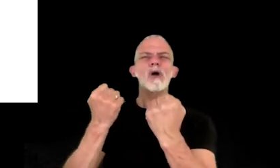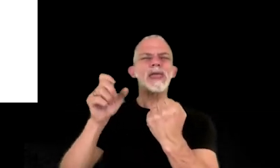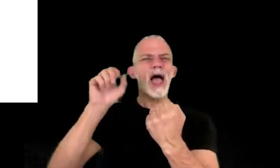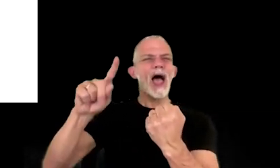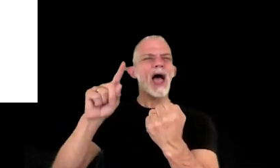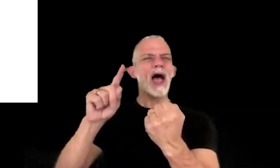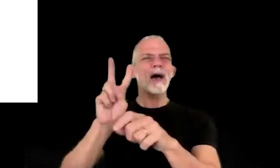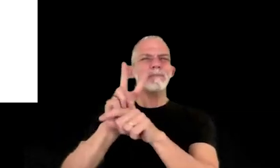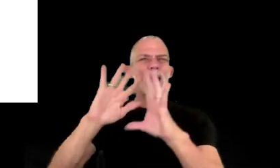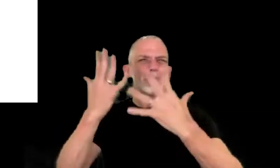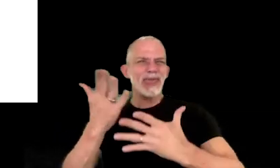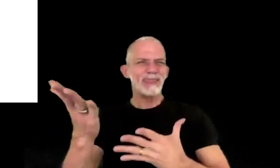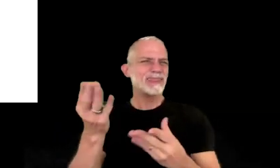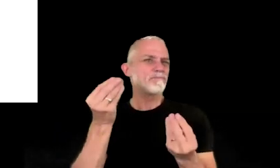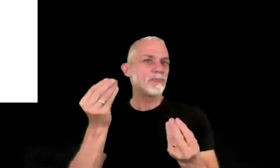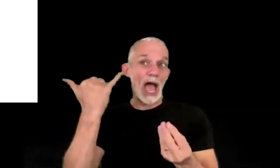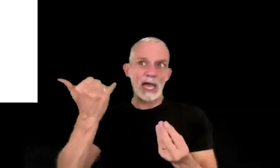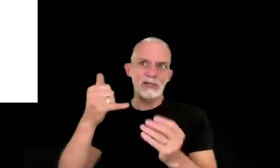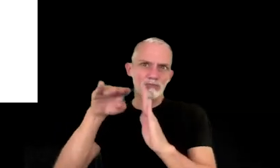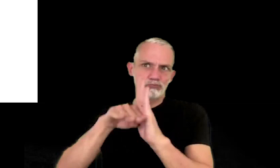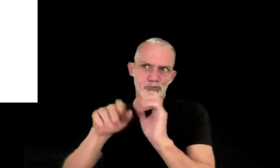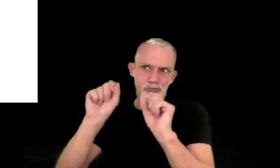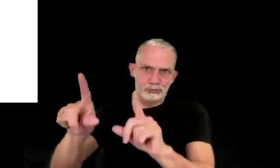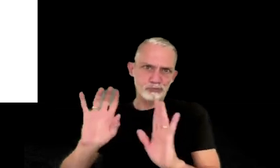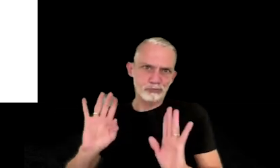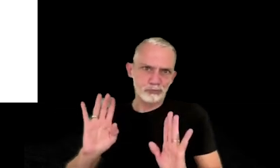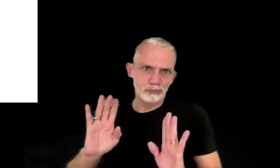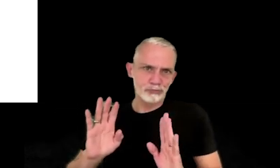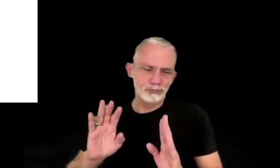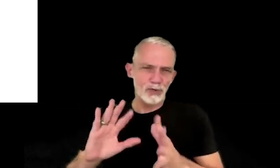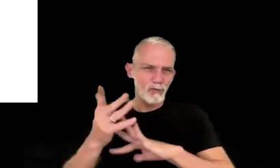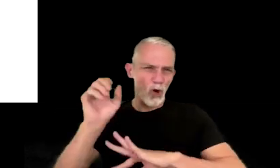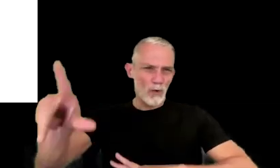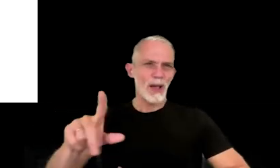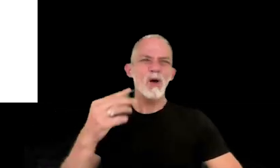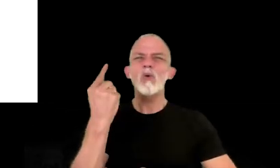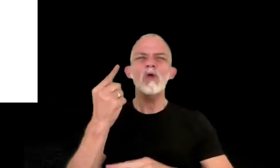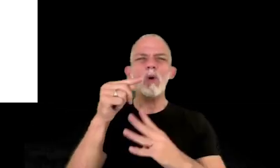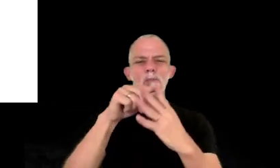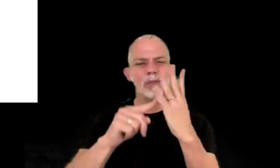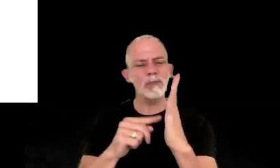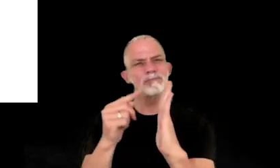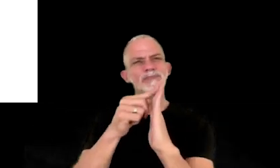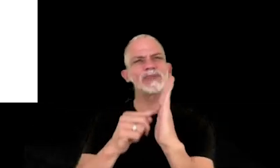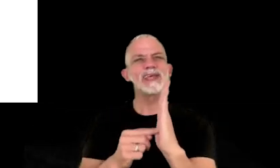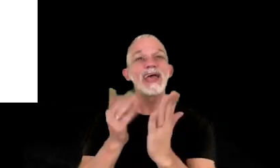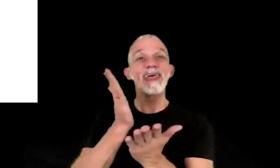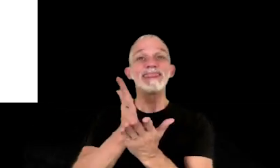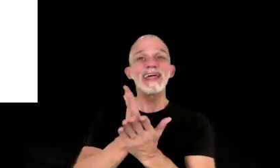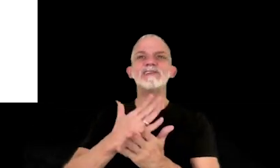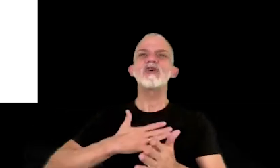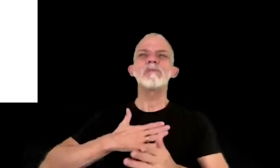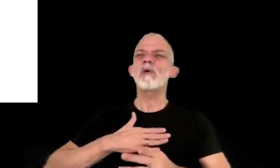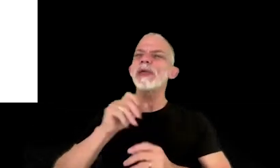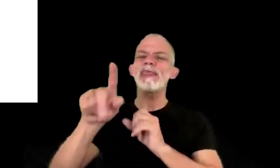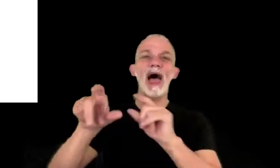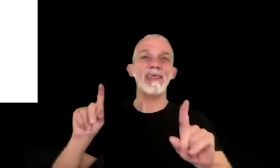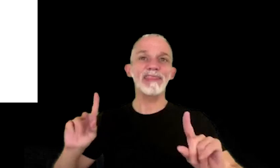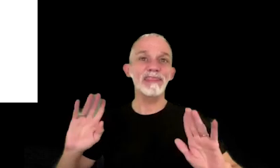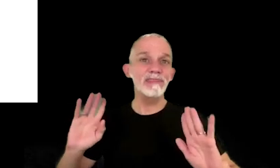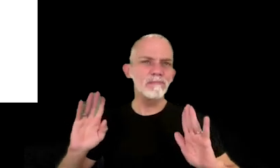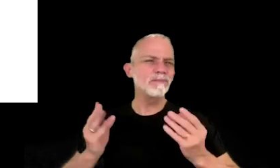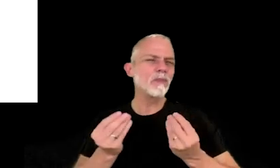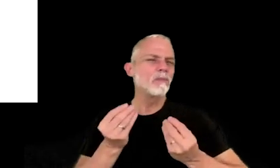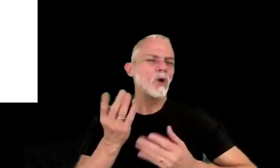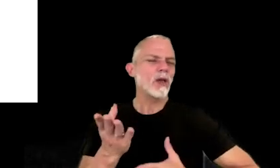economía ambiental tiene sus propias características. Una de ellas es, por ejemplo, los derechos de propiedad. Los derechos de propiedad, ¿por